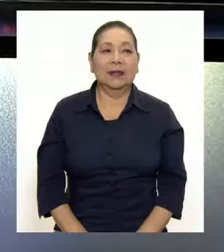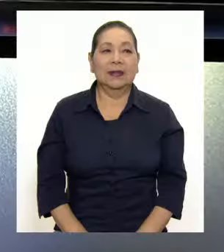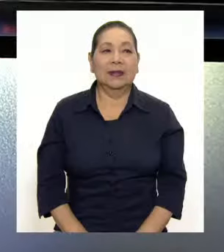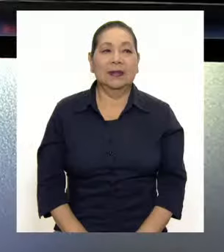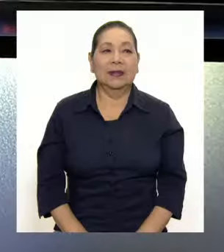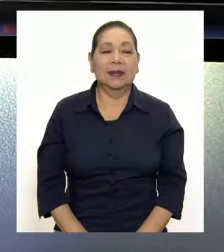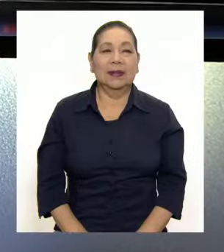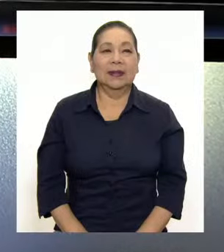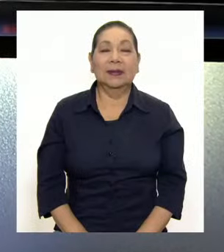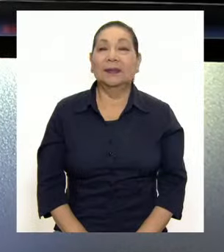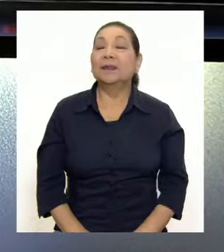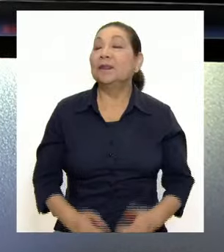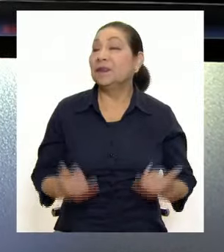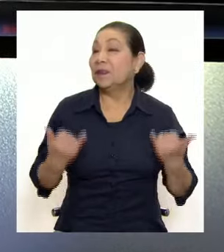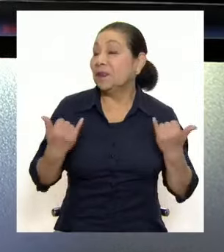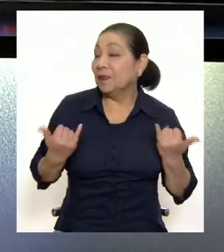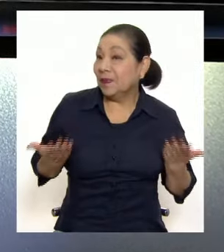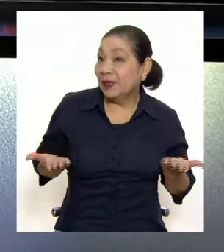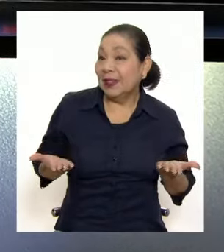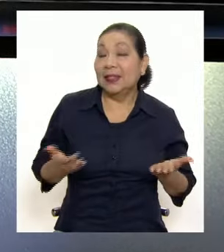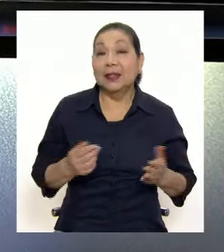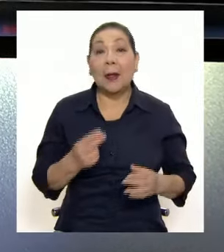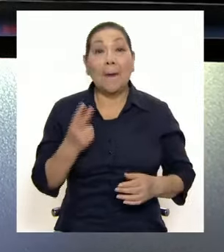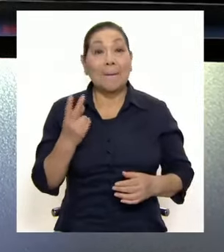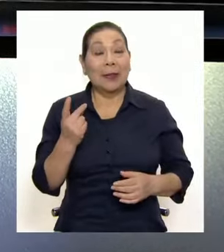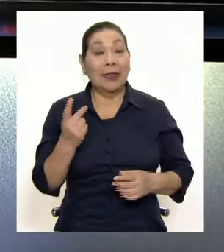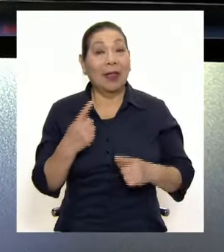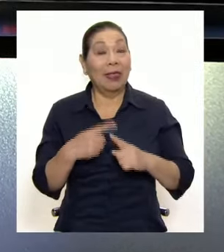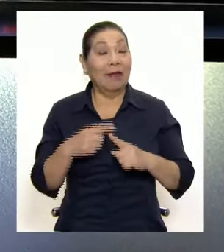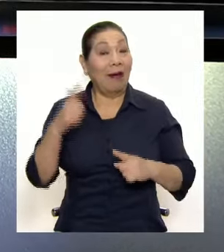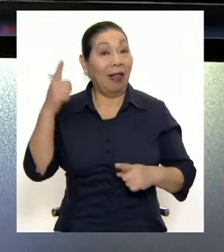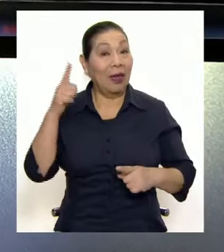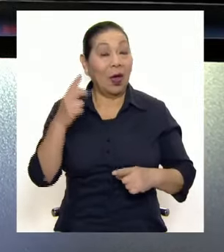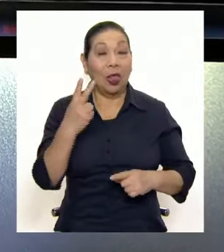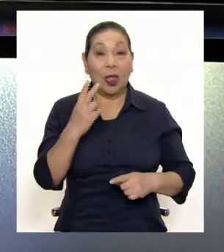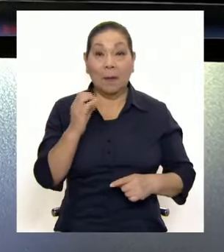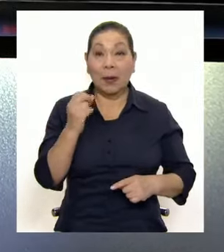6:27 de la mañana, y los 21 líderes de APEC 2024 confirmaron su